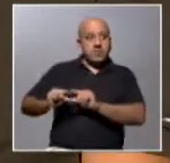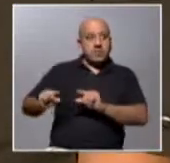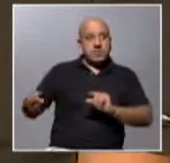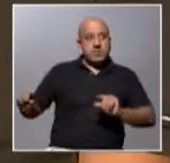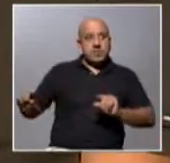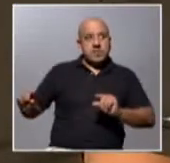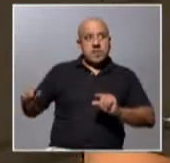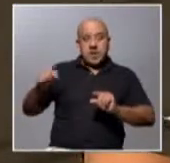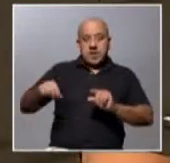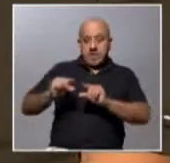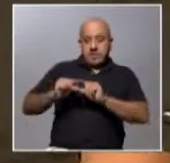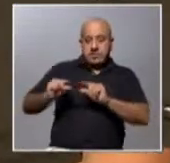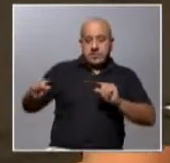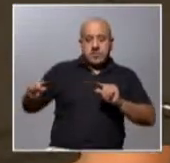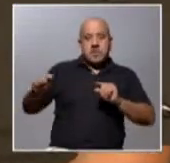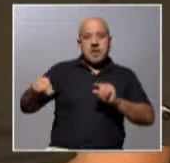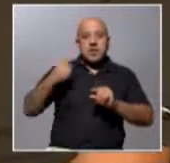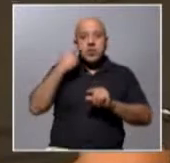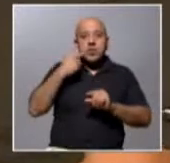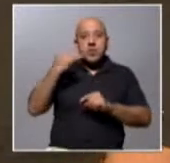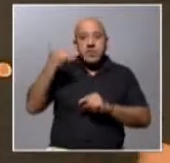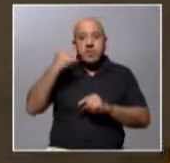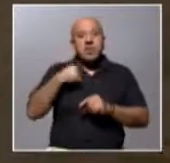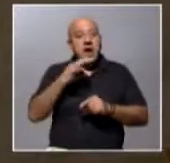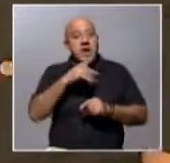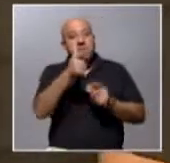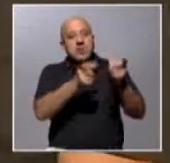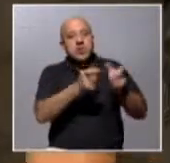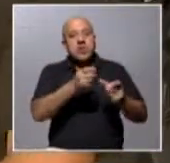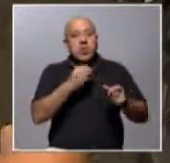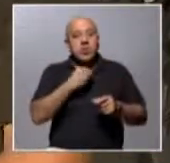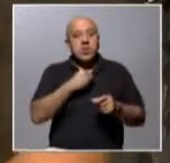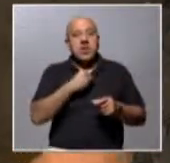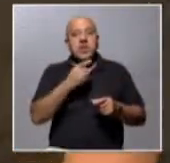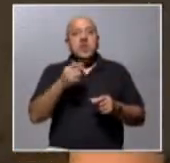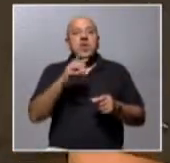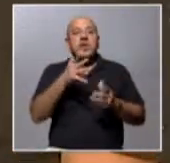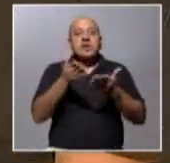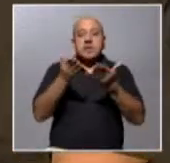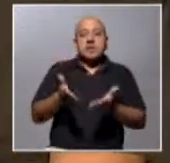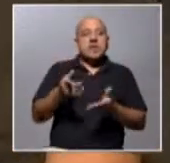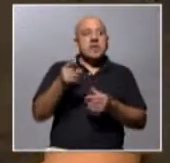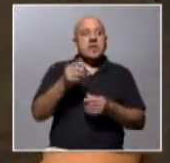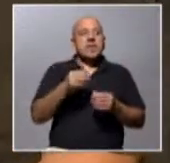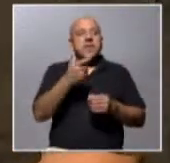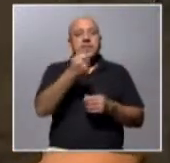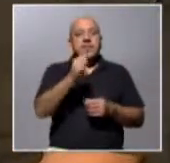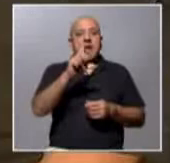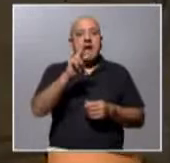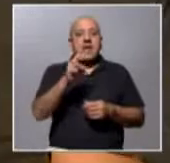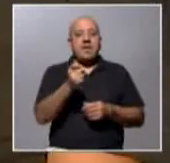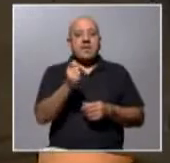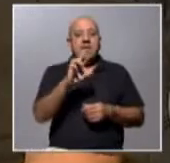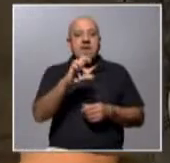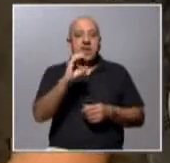tiene siete voluntarios laburando, que si uno los ve laburar, ve que están laburando muy en serio. Se trata de Álvaro Bentancur. Álvaro, gracias primero que nada por el